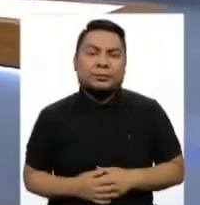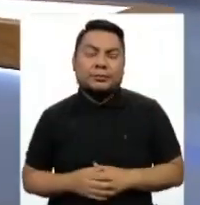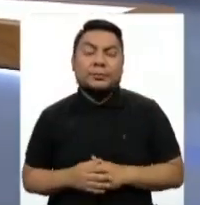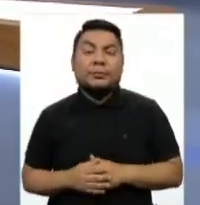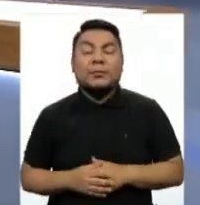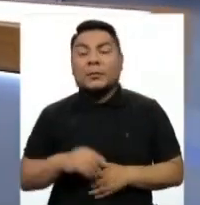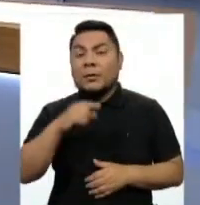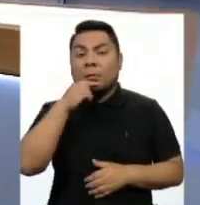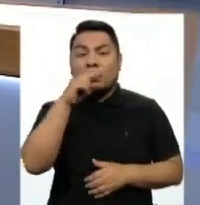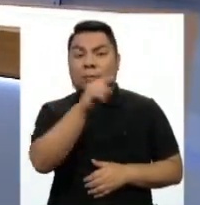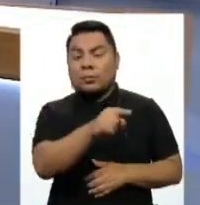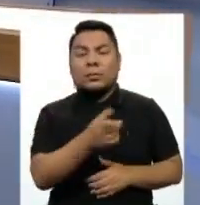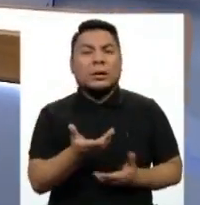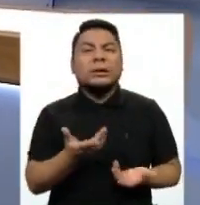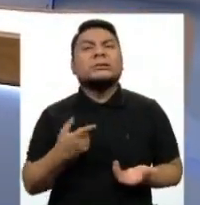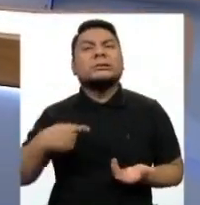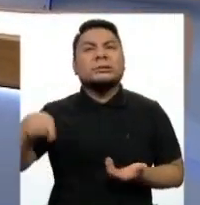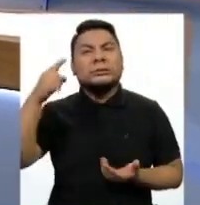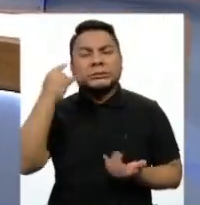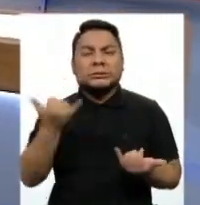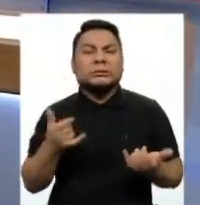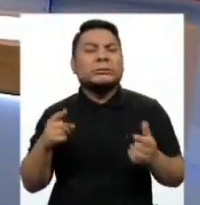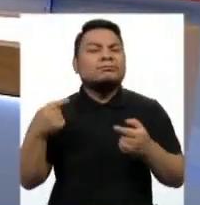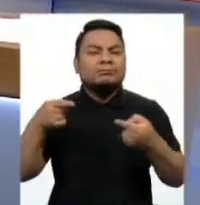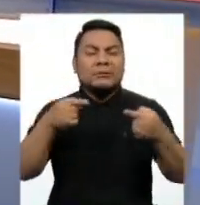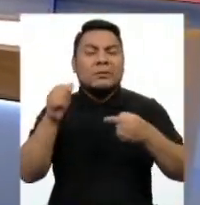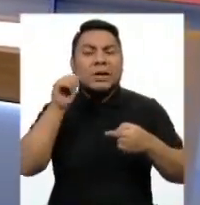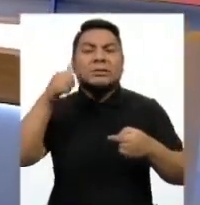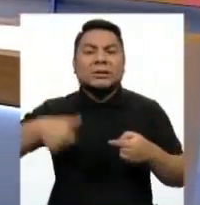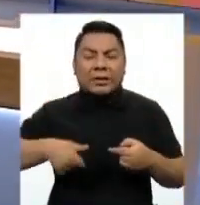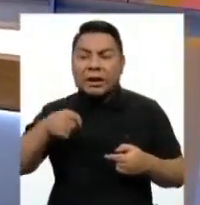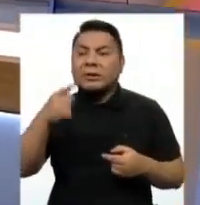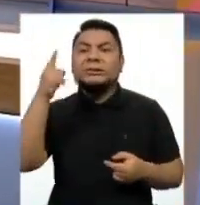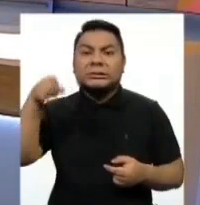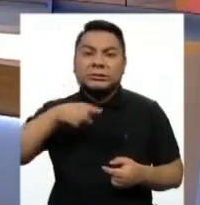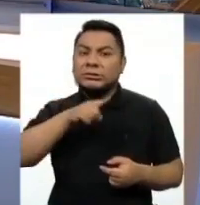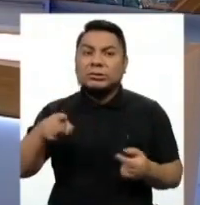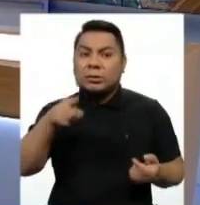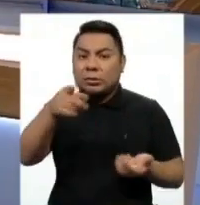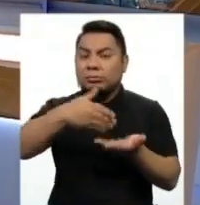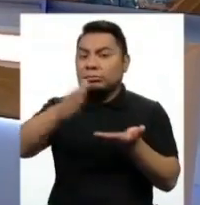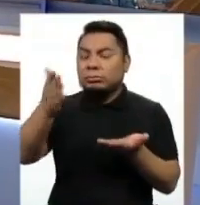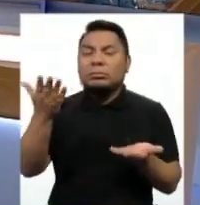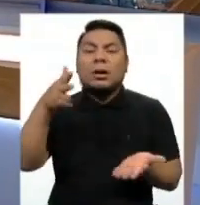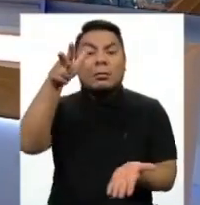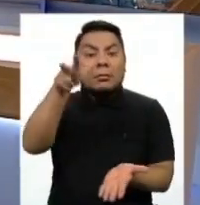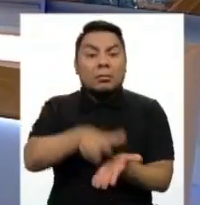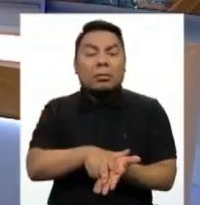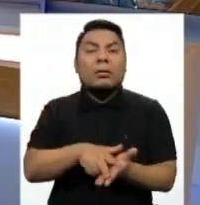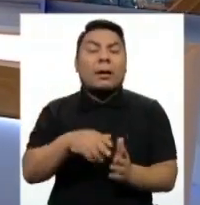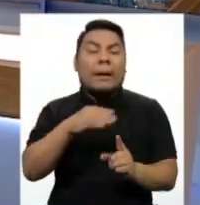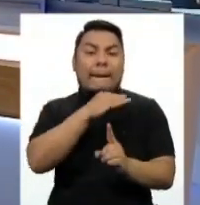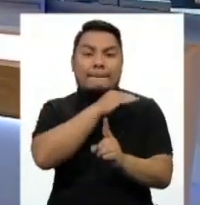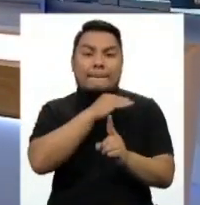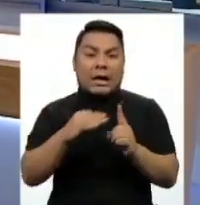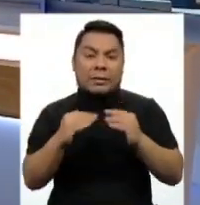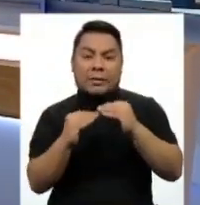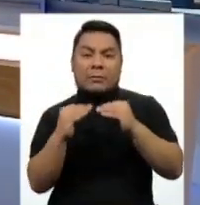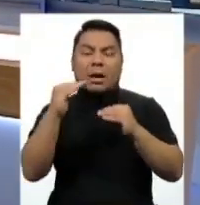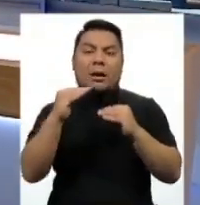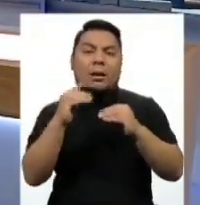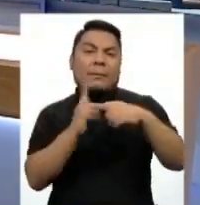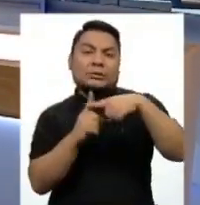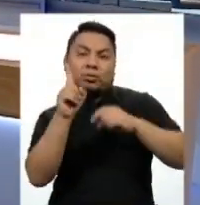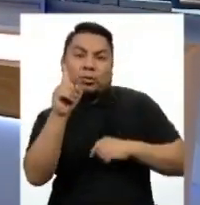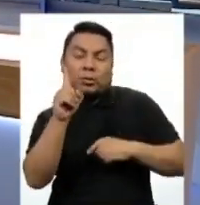Y la propuesta fujimorista es el único tema de agenda en el pleno de mañana. Así es, para que prospere el pedido se requiere la aprobación de la mitad más uno de los legisladores